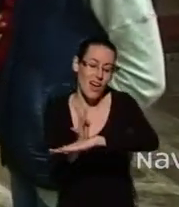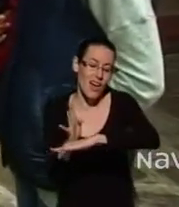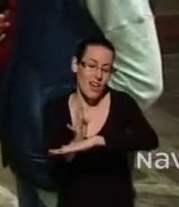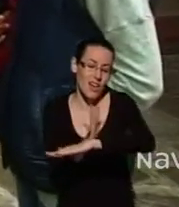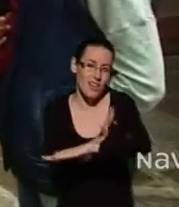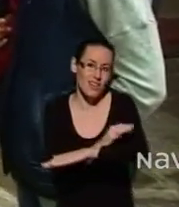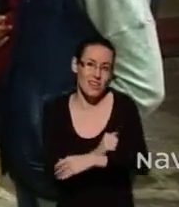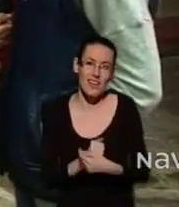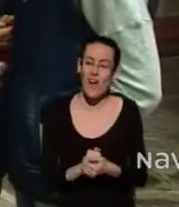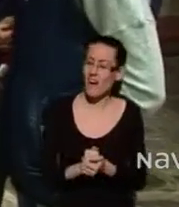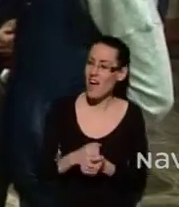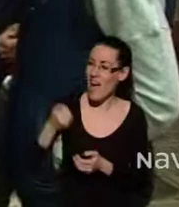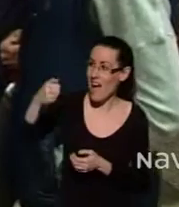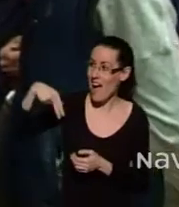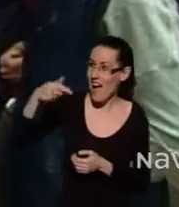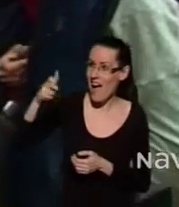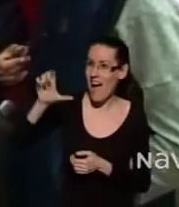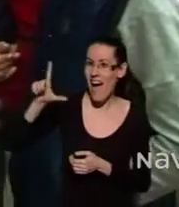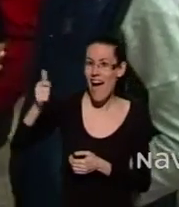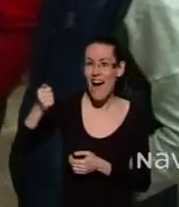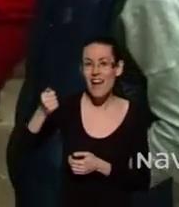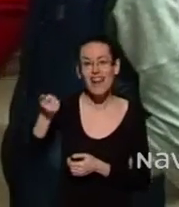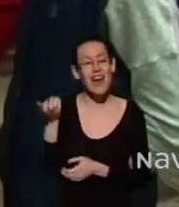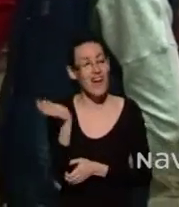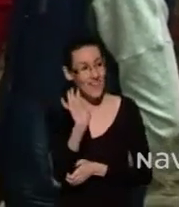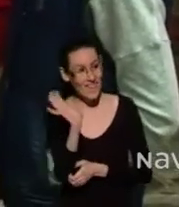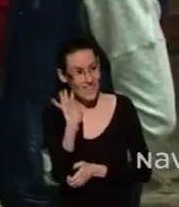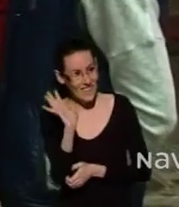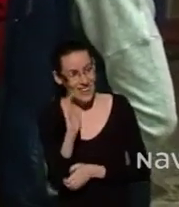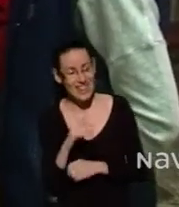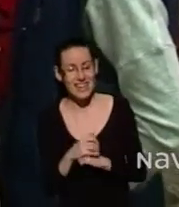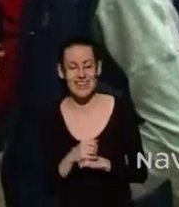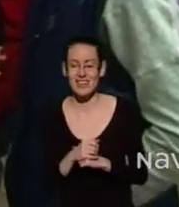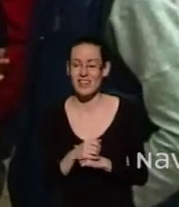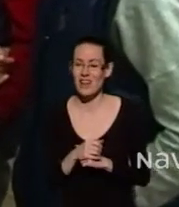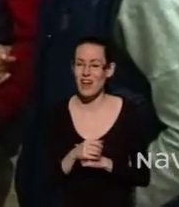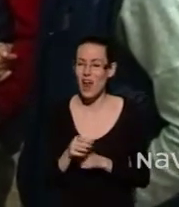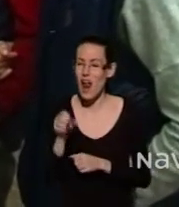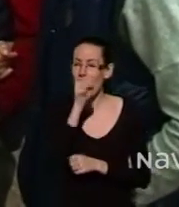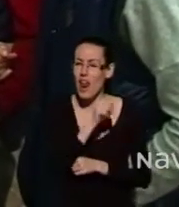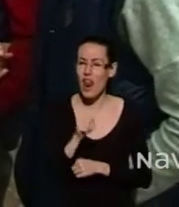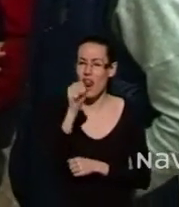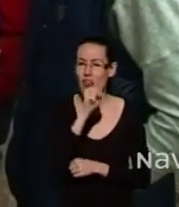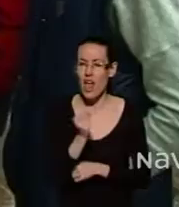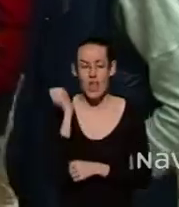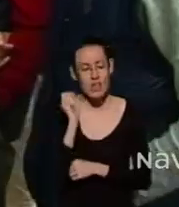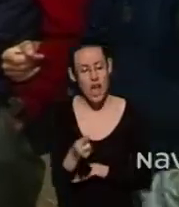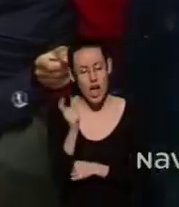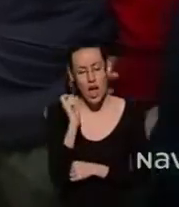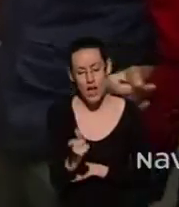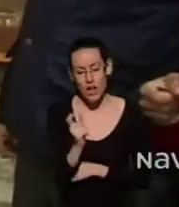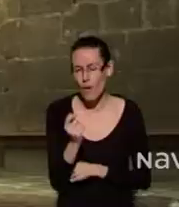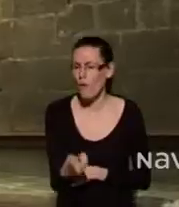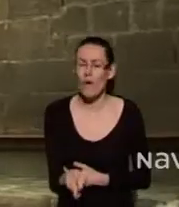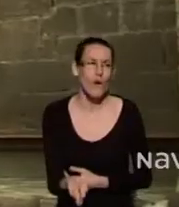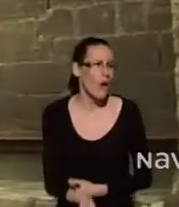Aquí está, Ángela, ahí acabó. Ángela. Ángela. Te ha cantado esa jota muchas veces, ¿no, tu marido? No, está ya en mi pasada,